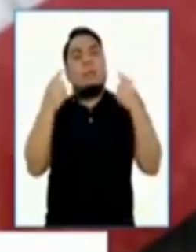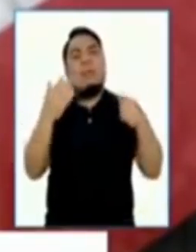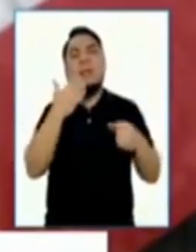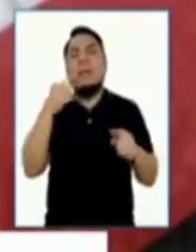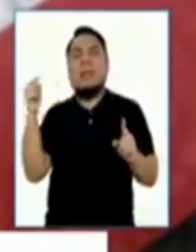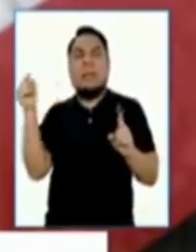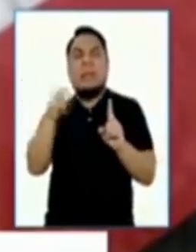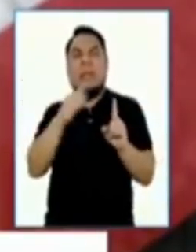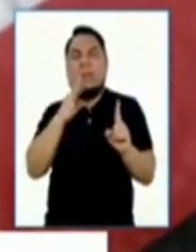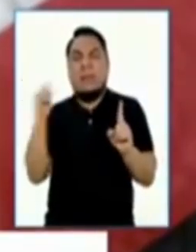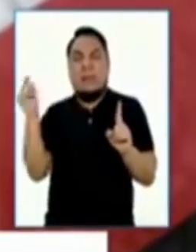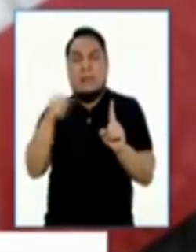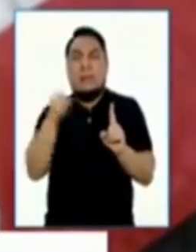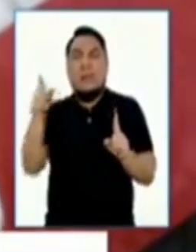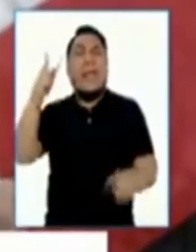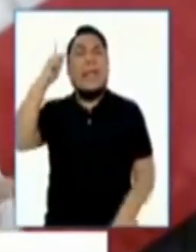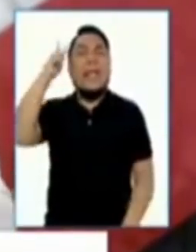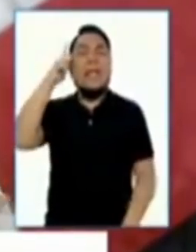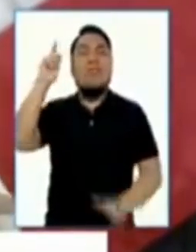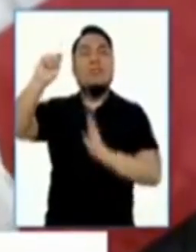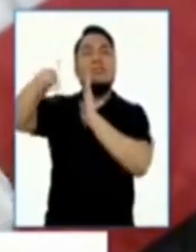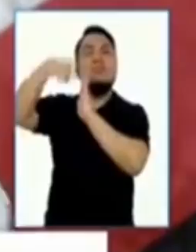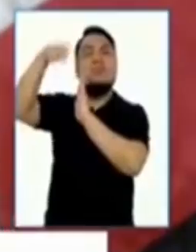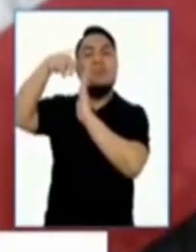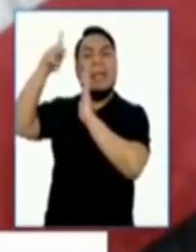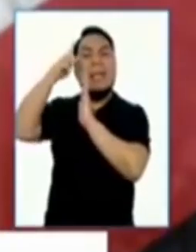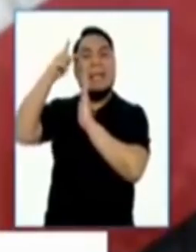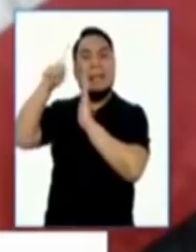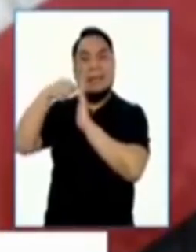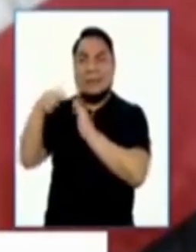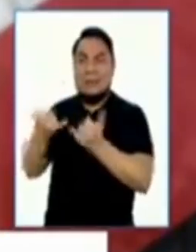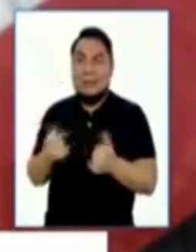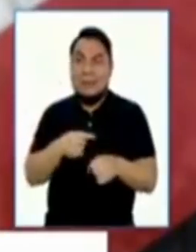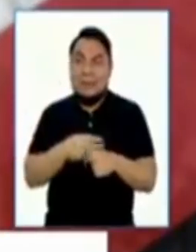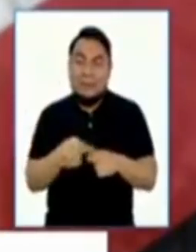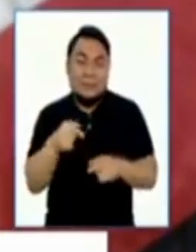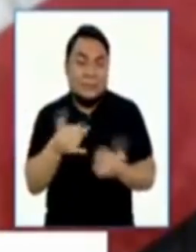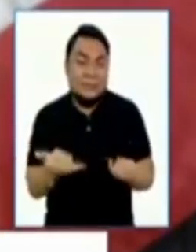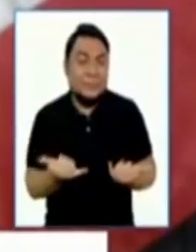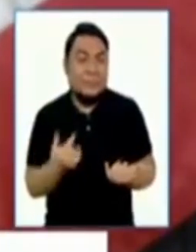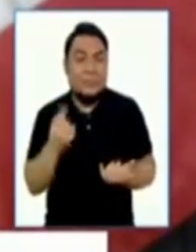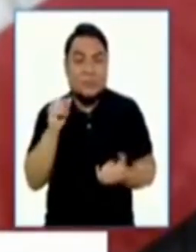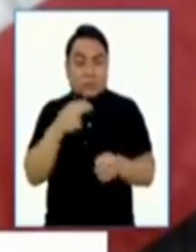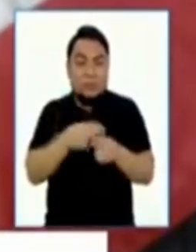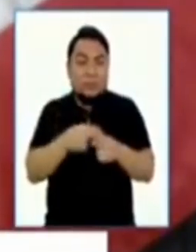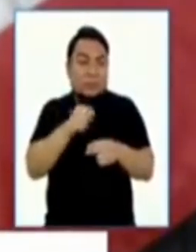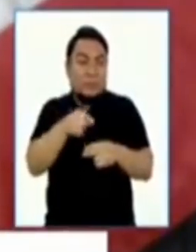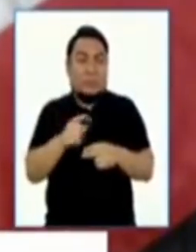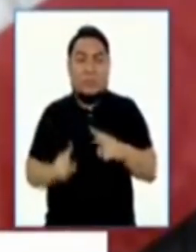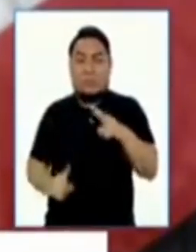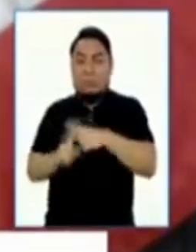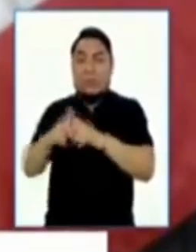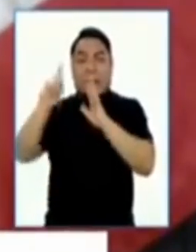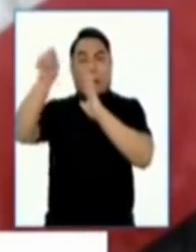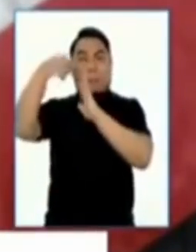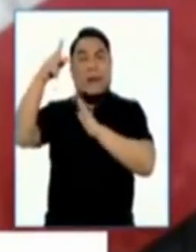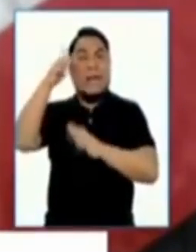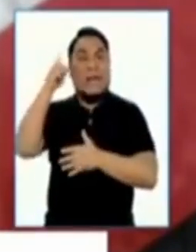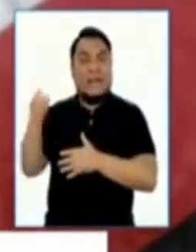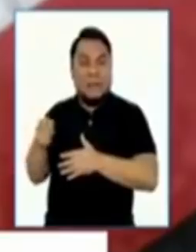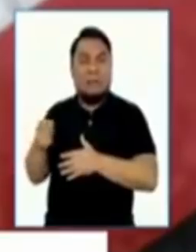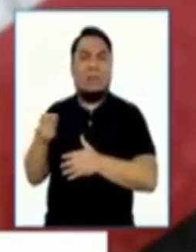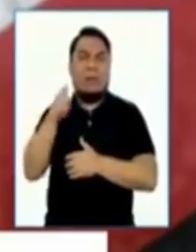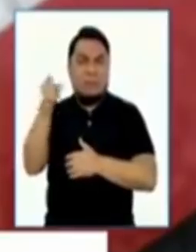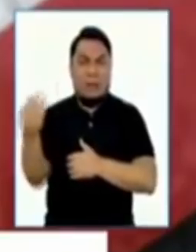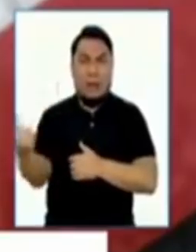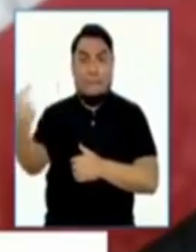próxima semana se darán detalles de cómo se va a realizar la distribución de este nuevo bono